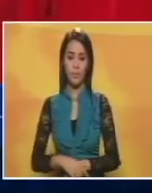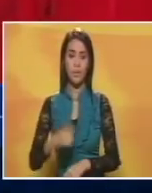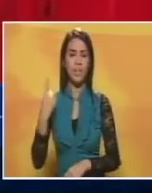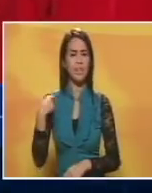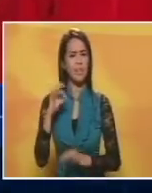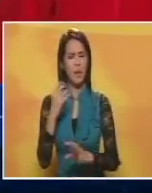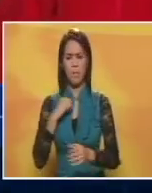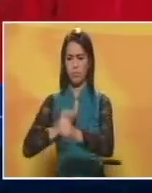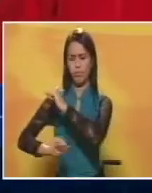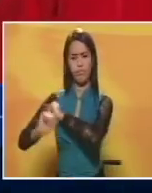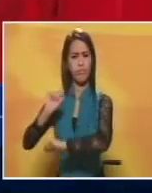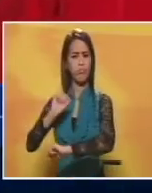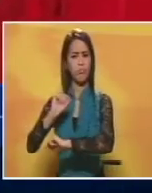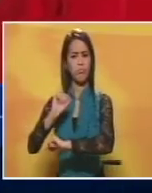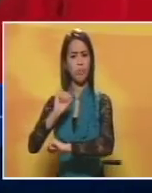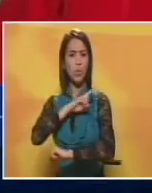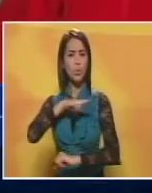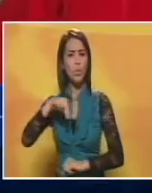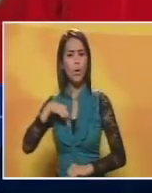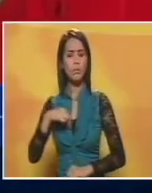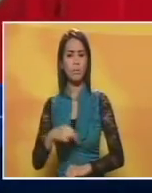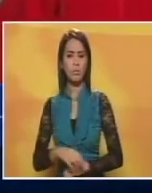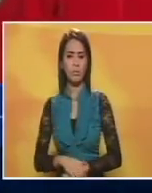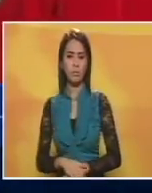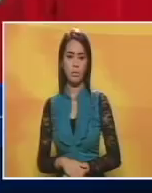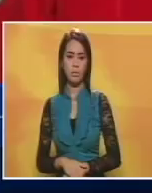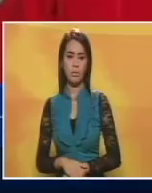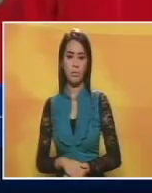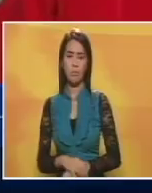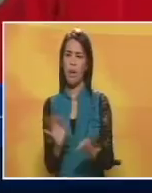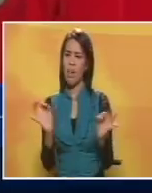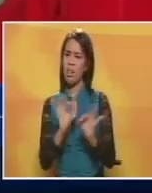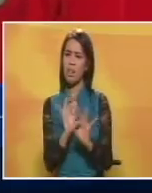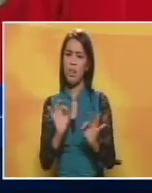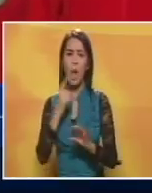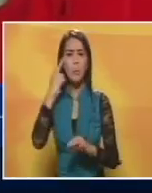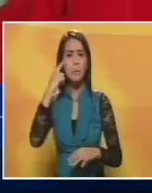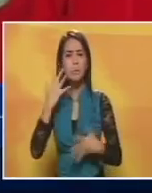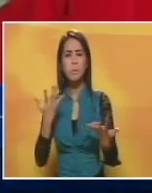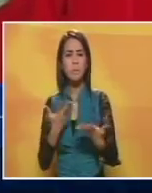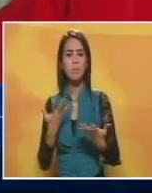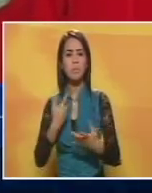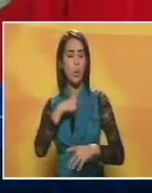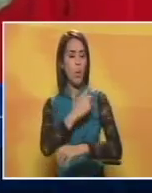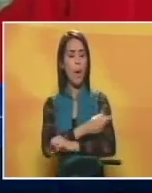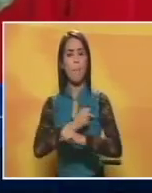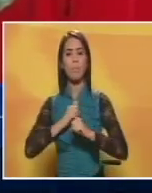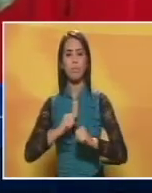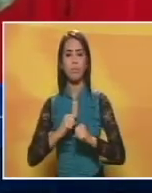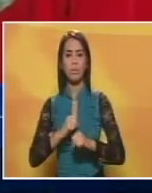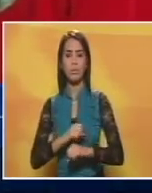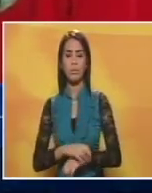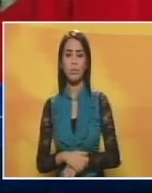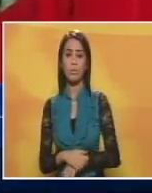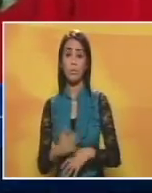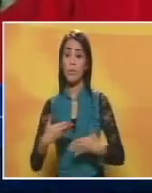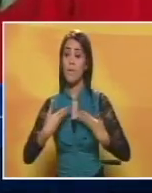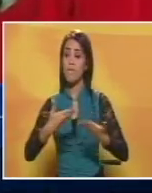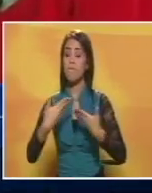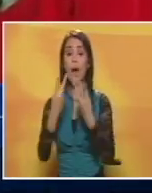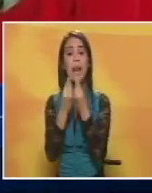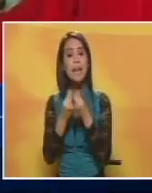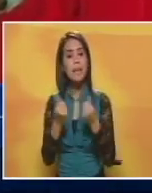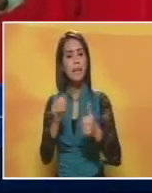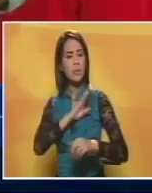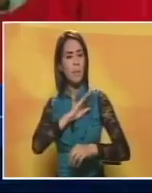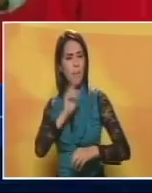Tenemos que defender lo nuestro. Nadie puede creerse con el poder de ofrecer las